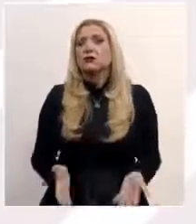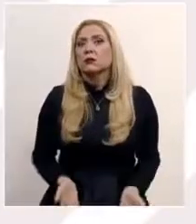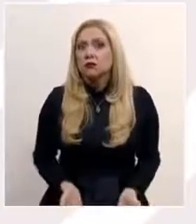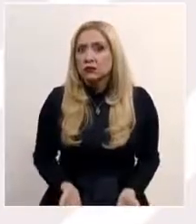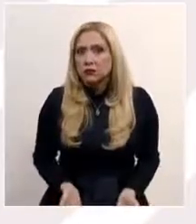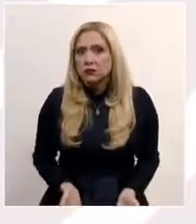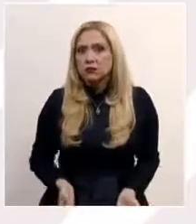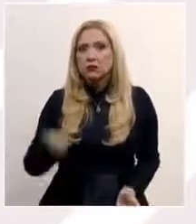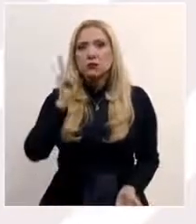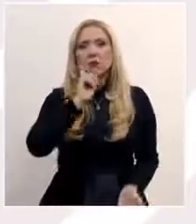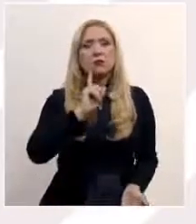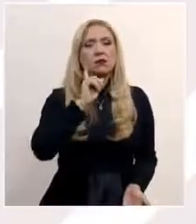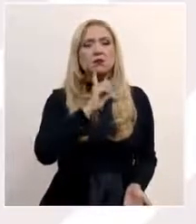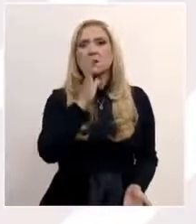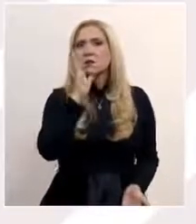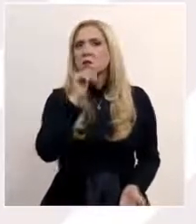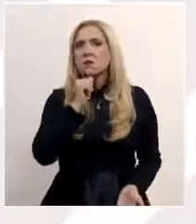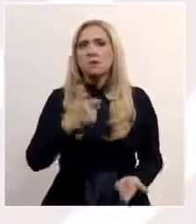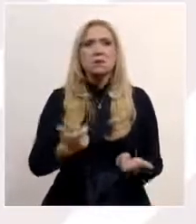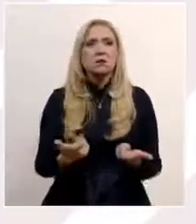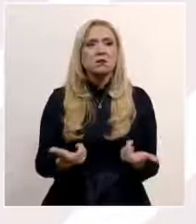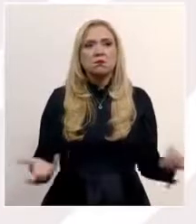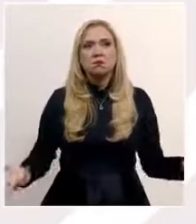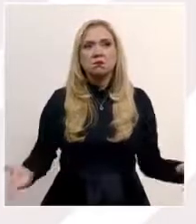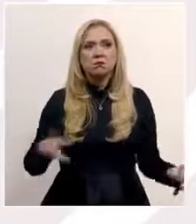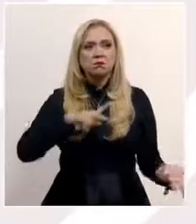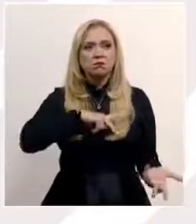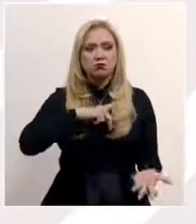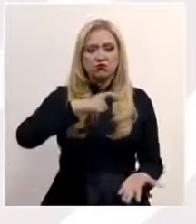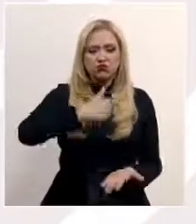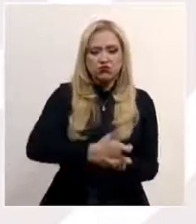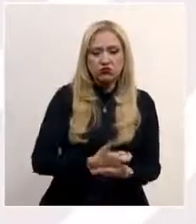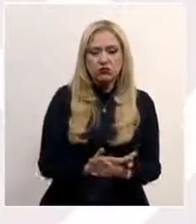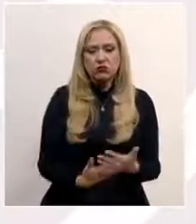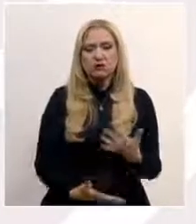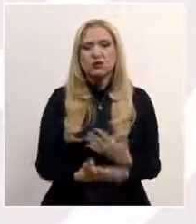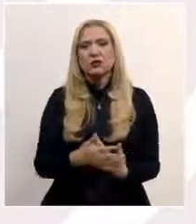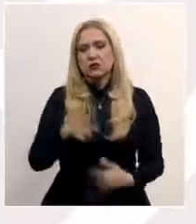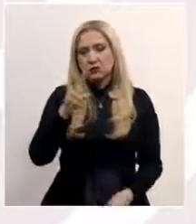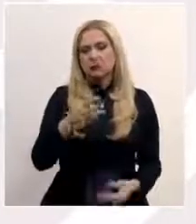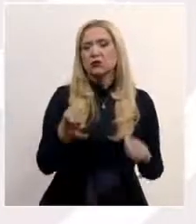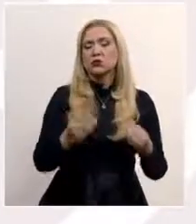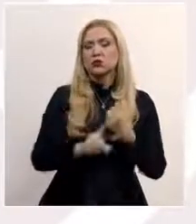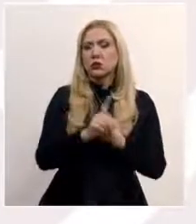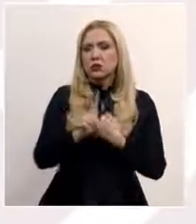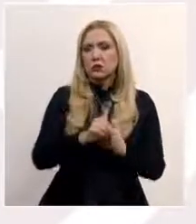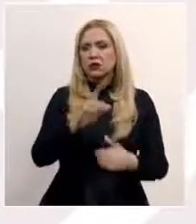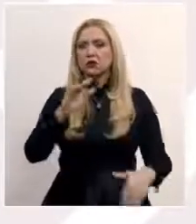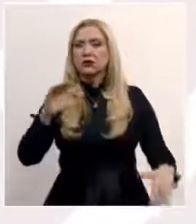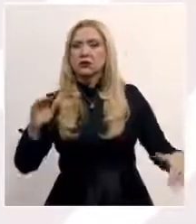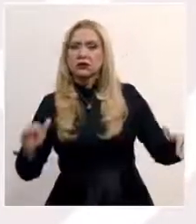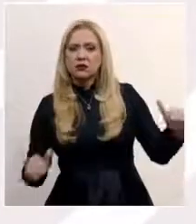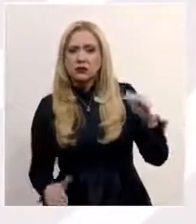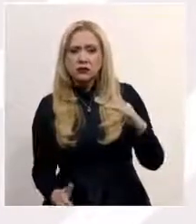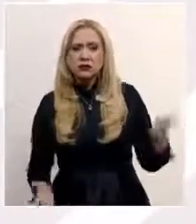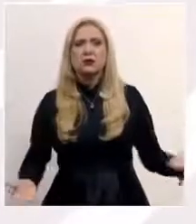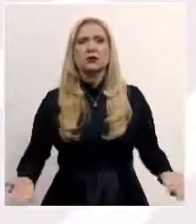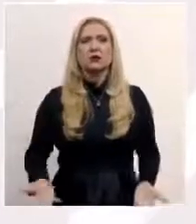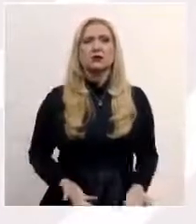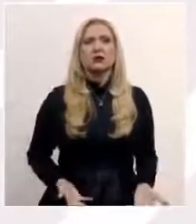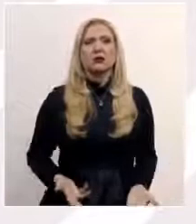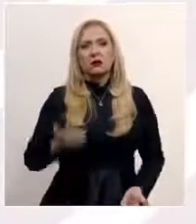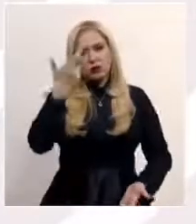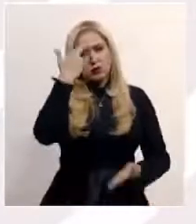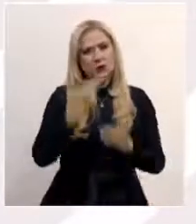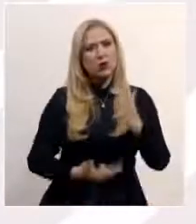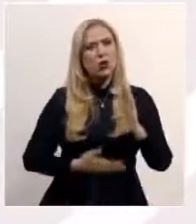tener autonomía económica impacta en muchos aspectos de su vida, impacta en esta desigualdad, impacta en tipos de